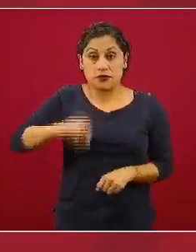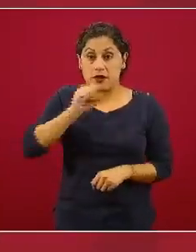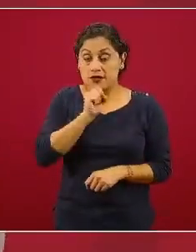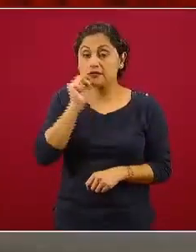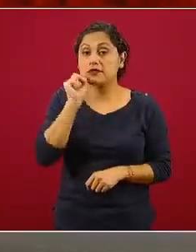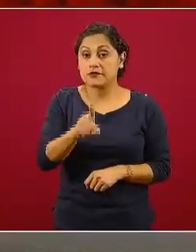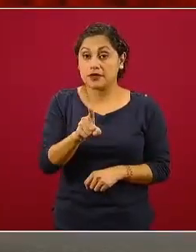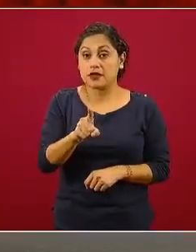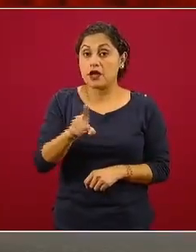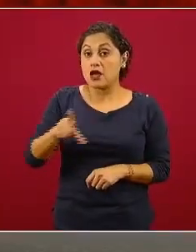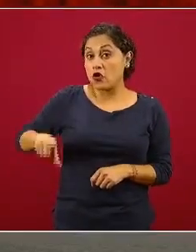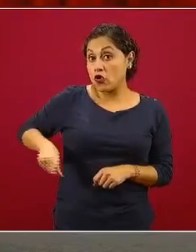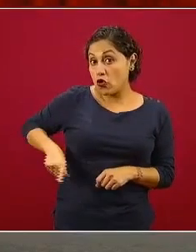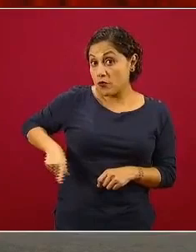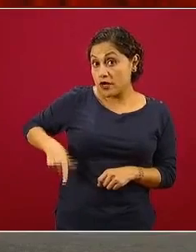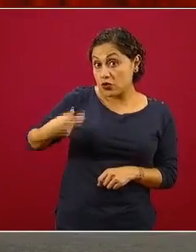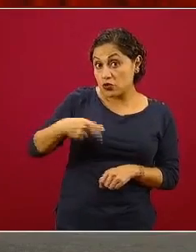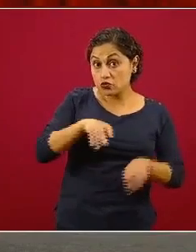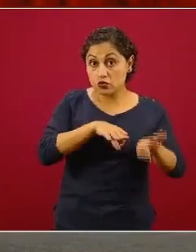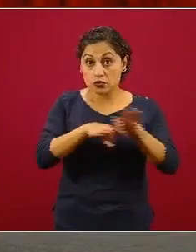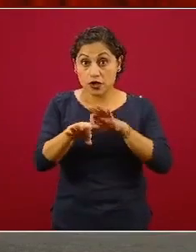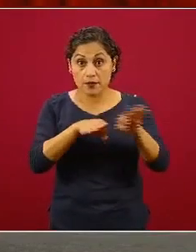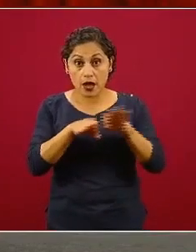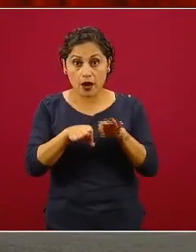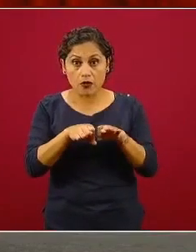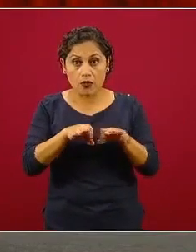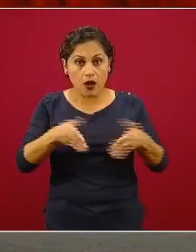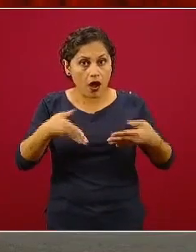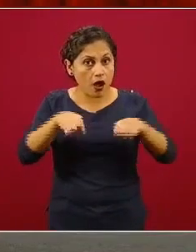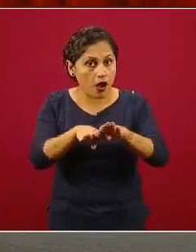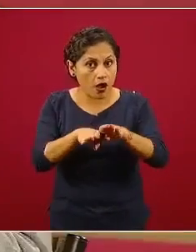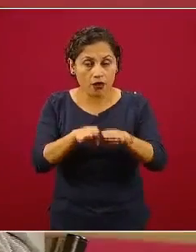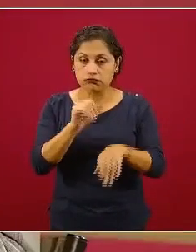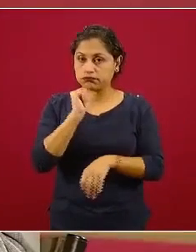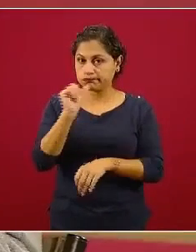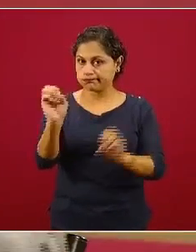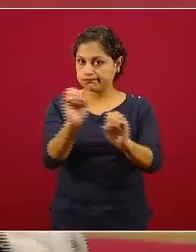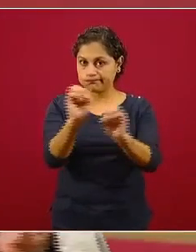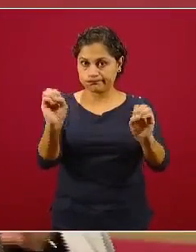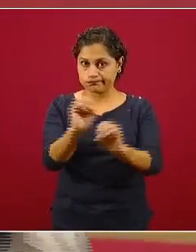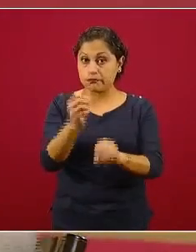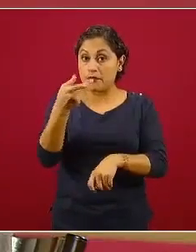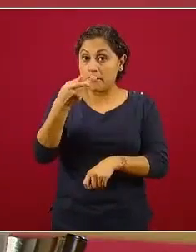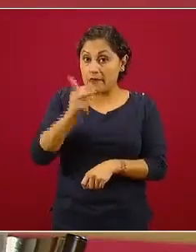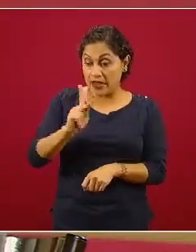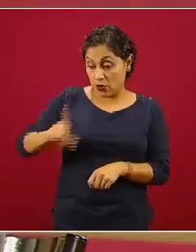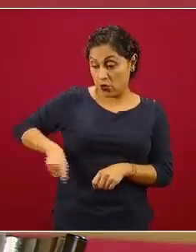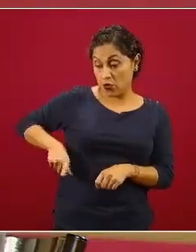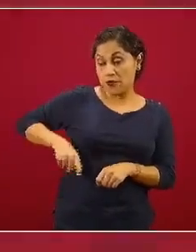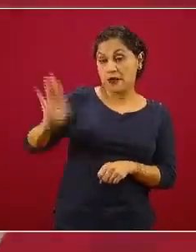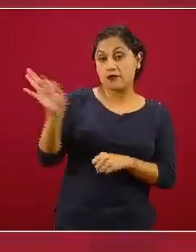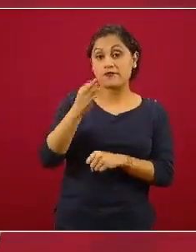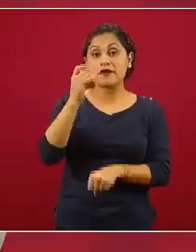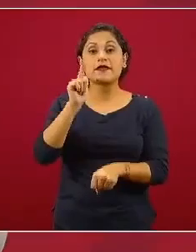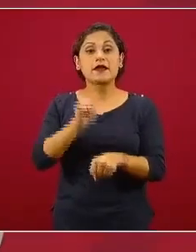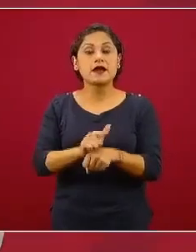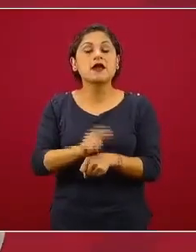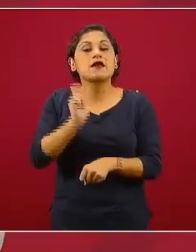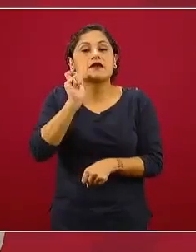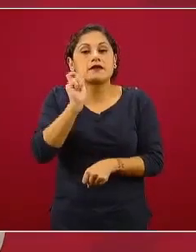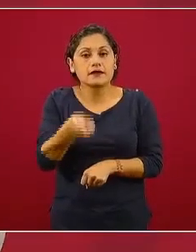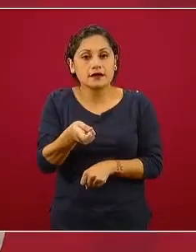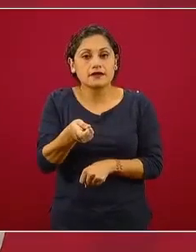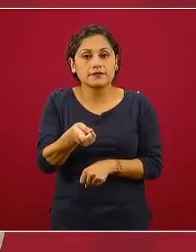gobiernos no han parado su núcleo esencial. Lo que sí hicimos en el gobierno federal es reducir